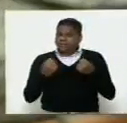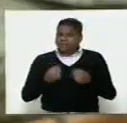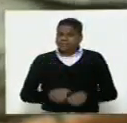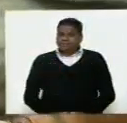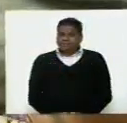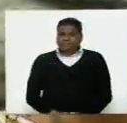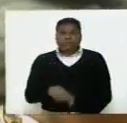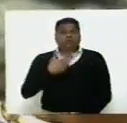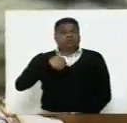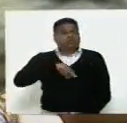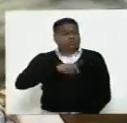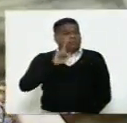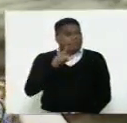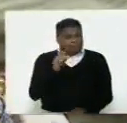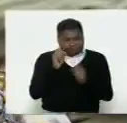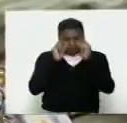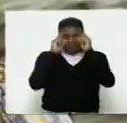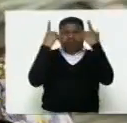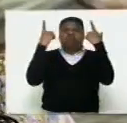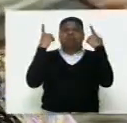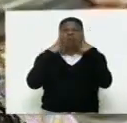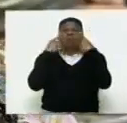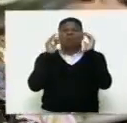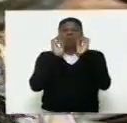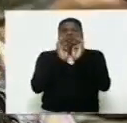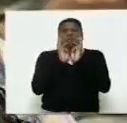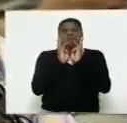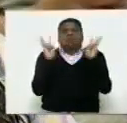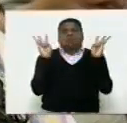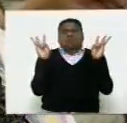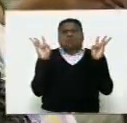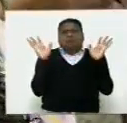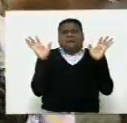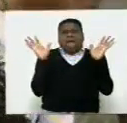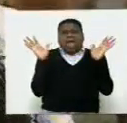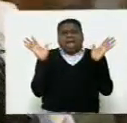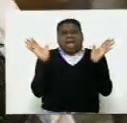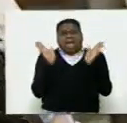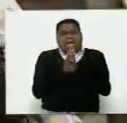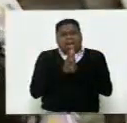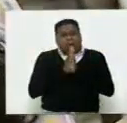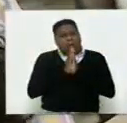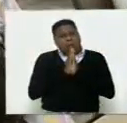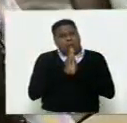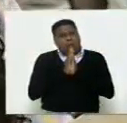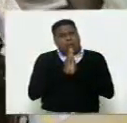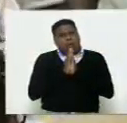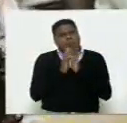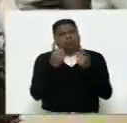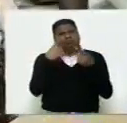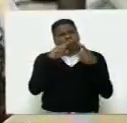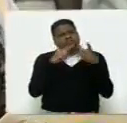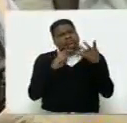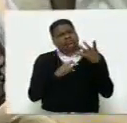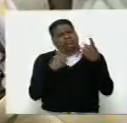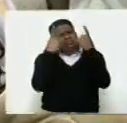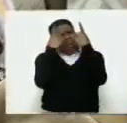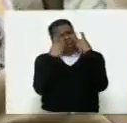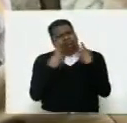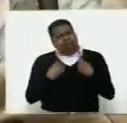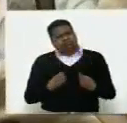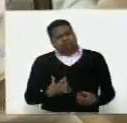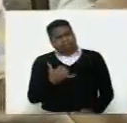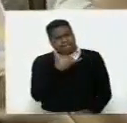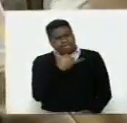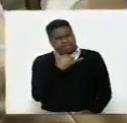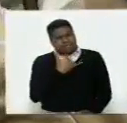Nosotras también nos descubrimos. Yo me di cuenta que había una cantidad de cosas que creía que sabía y ellas me lo enseñaron. Me enseñaron